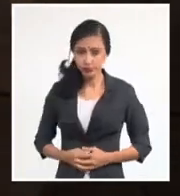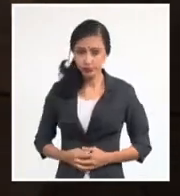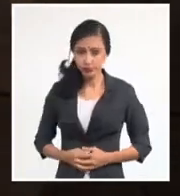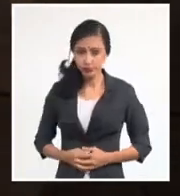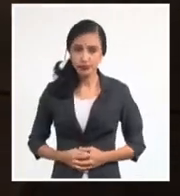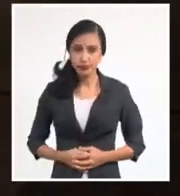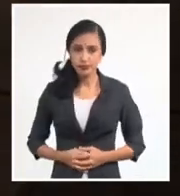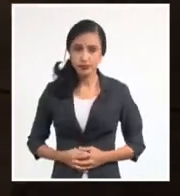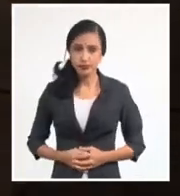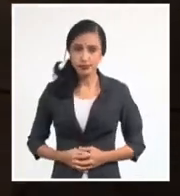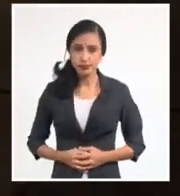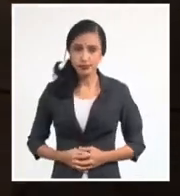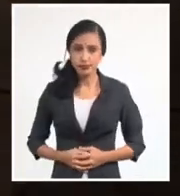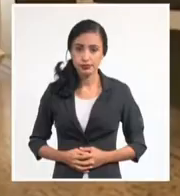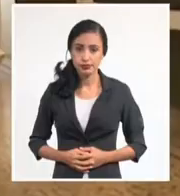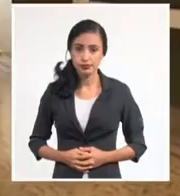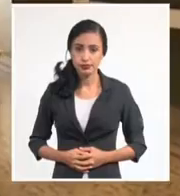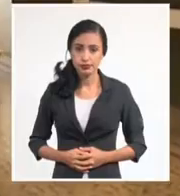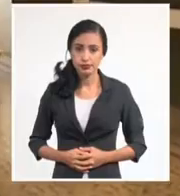Fidel es Fidel.